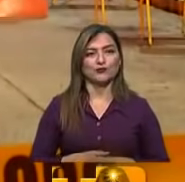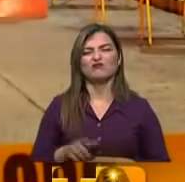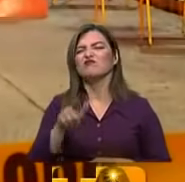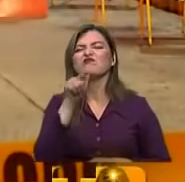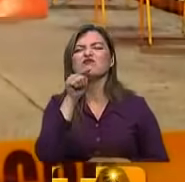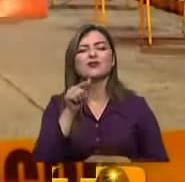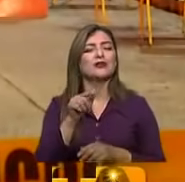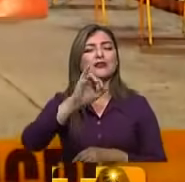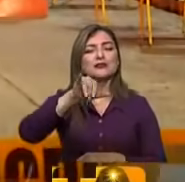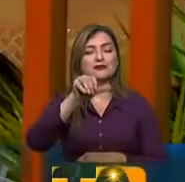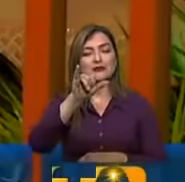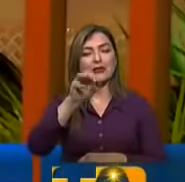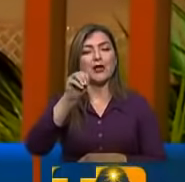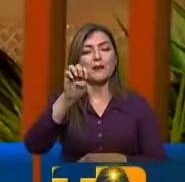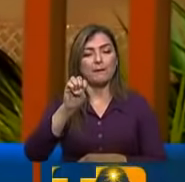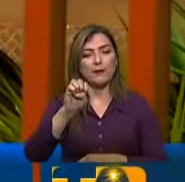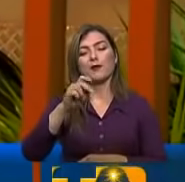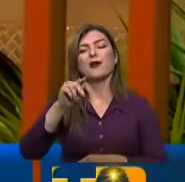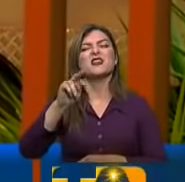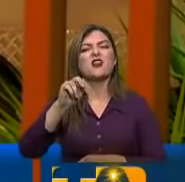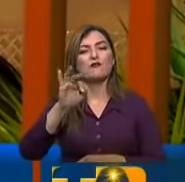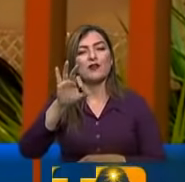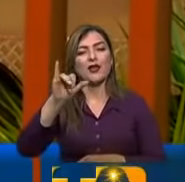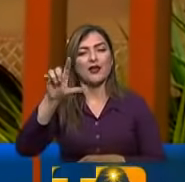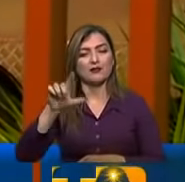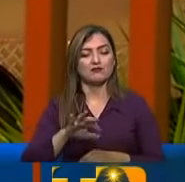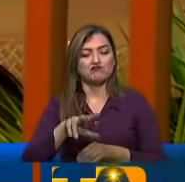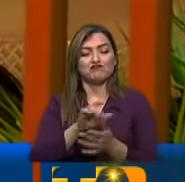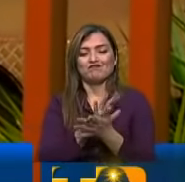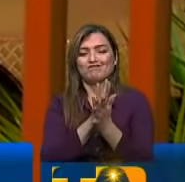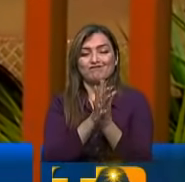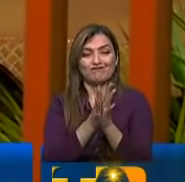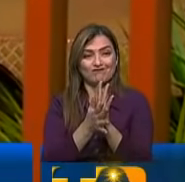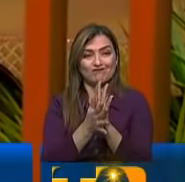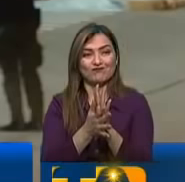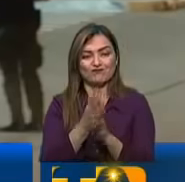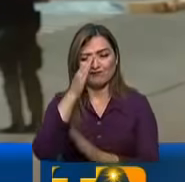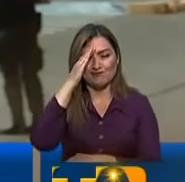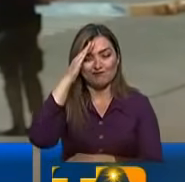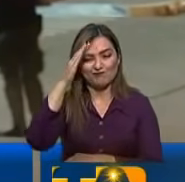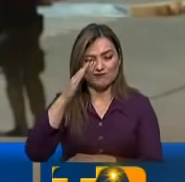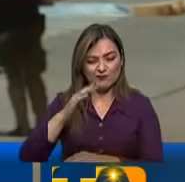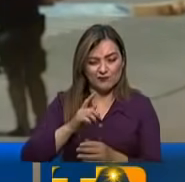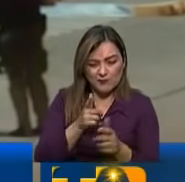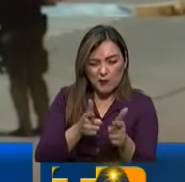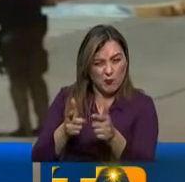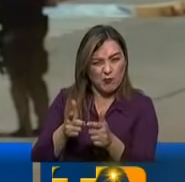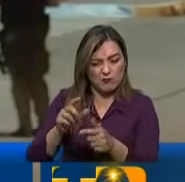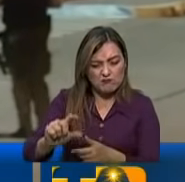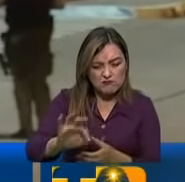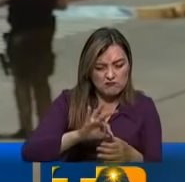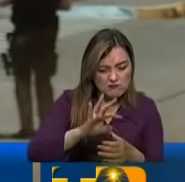identificado como Jaime Peñafiel Caicedo. No le robaron sus pertenencias. En la escena, los agentes de criminalística levantaron más de 10